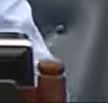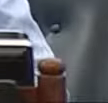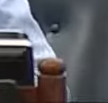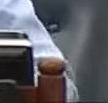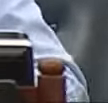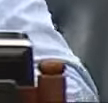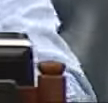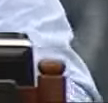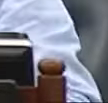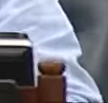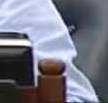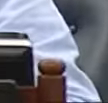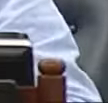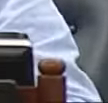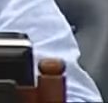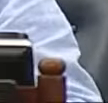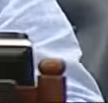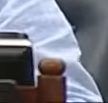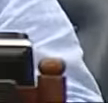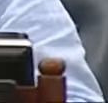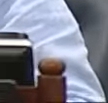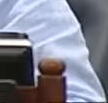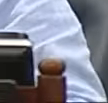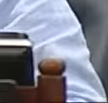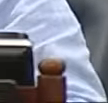Resulta que ya hay enfermeras